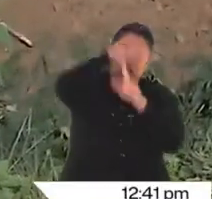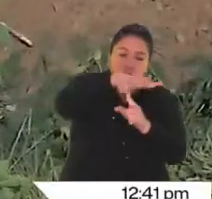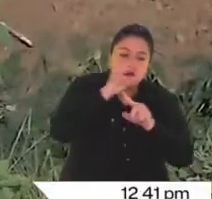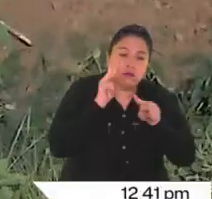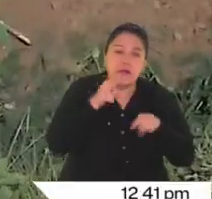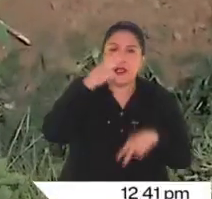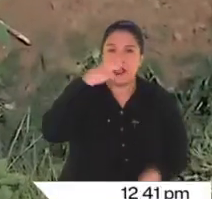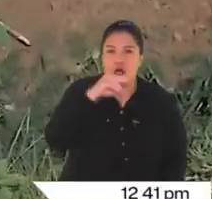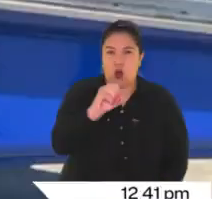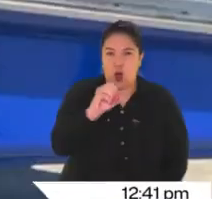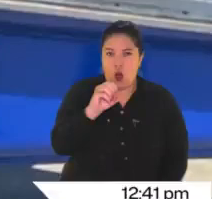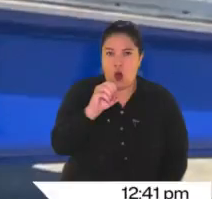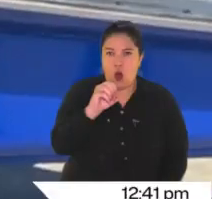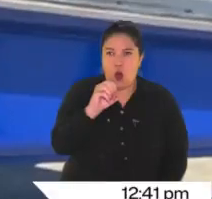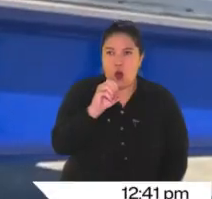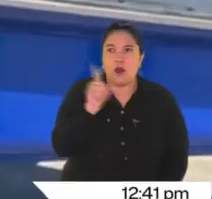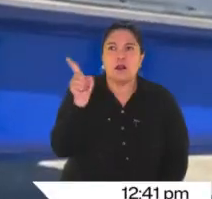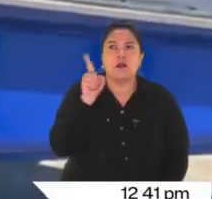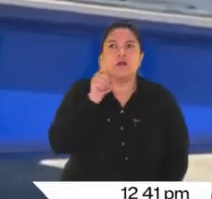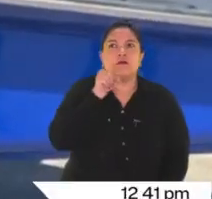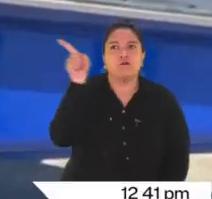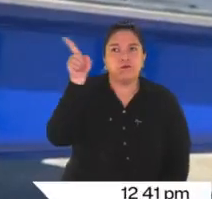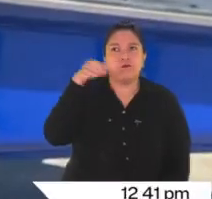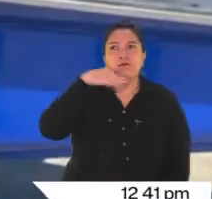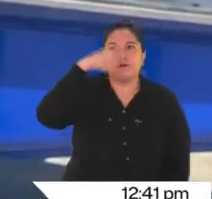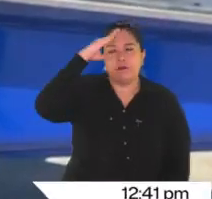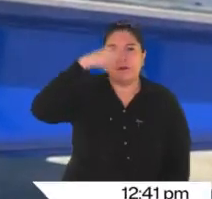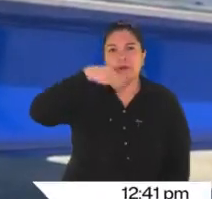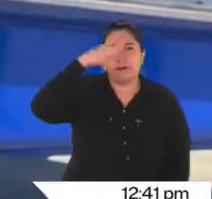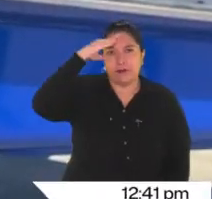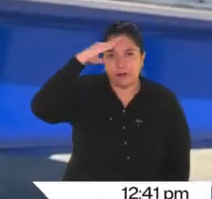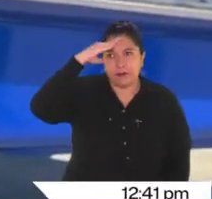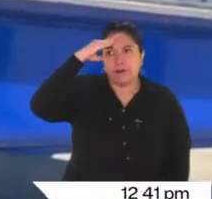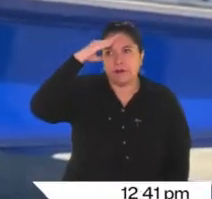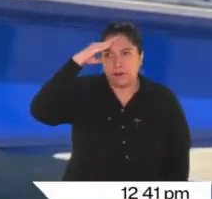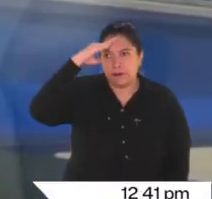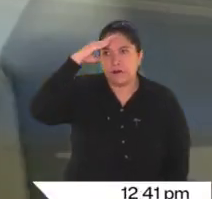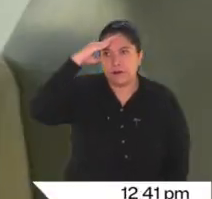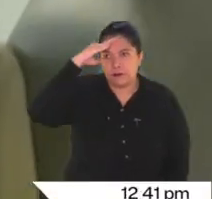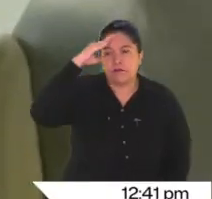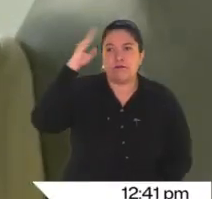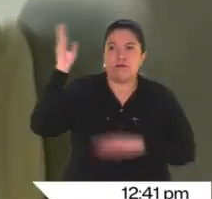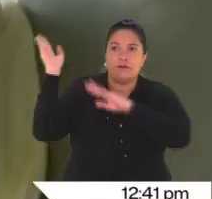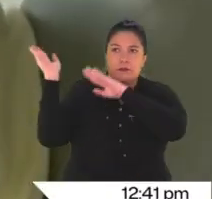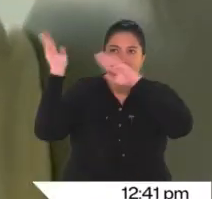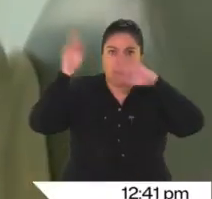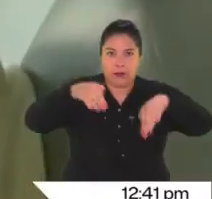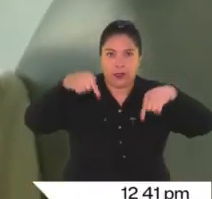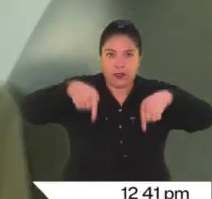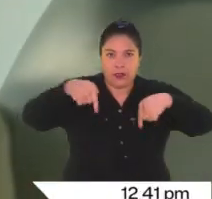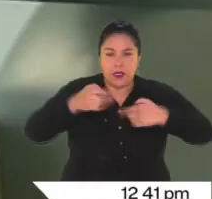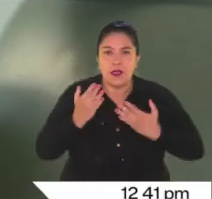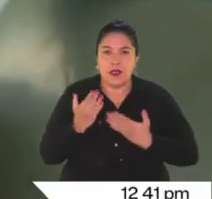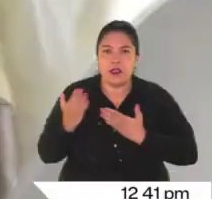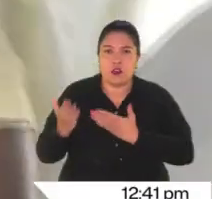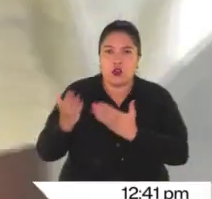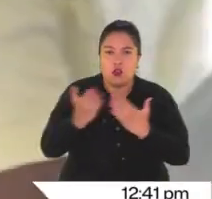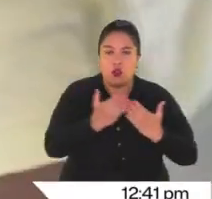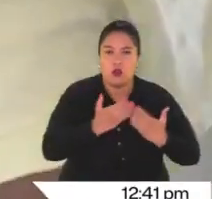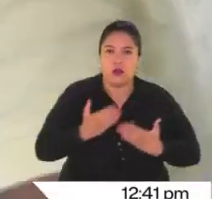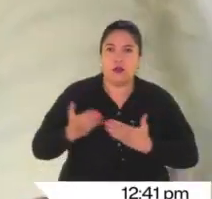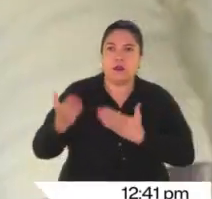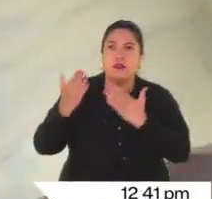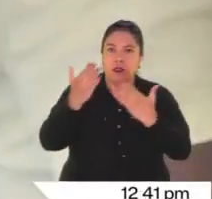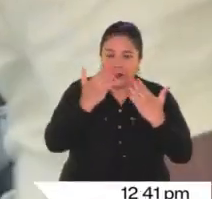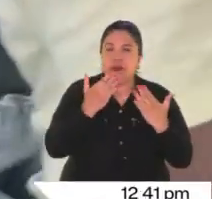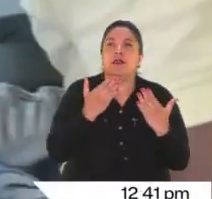su hijo. Me encontraba en Medellín y los trajeron aquí a Quibdó y aquí los vamos a